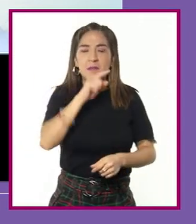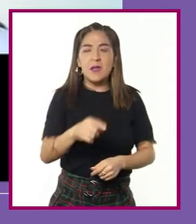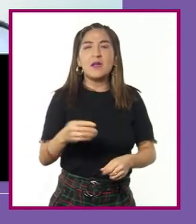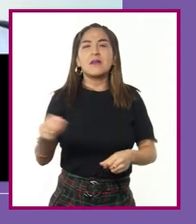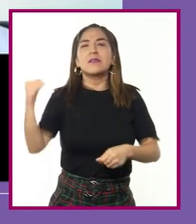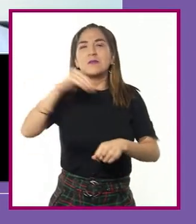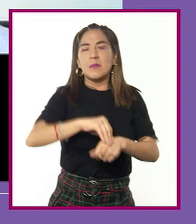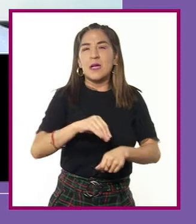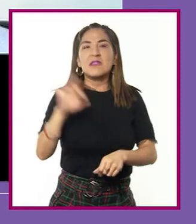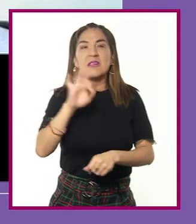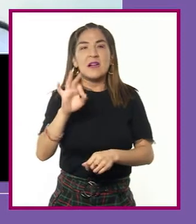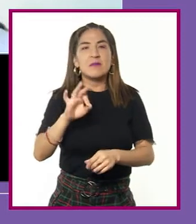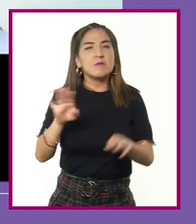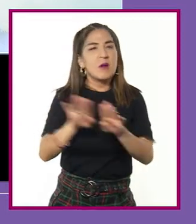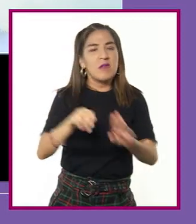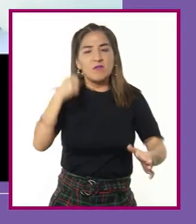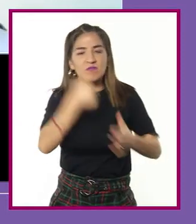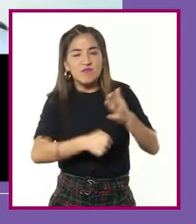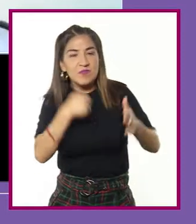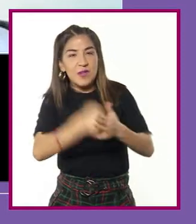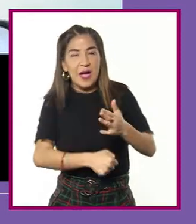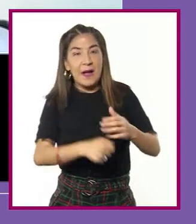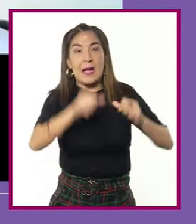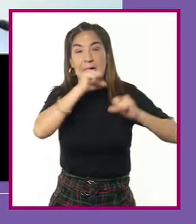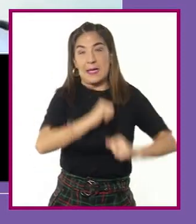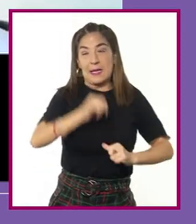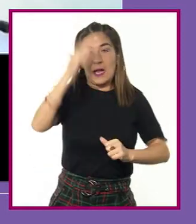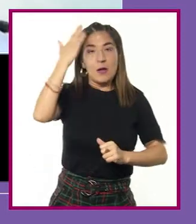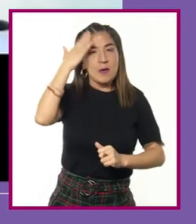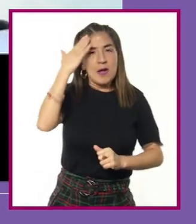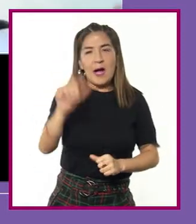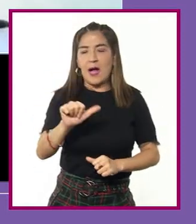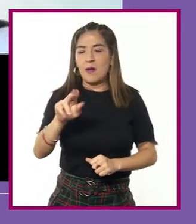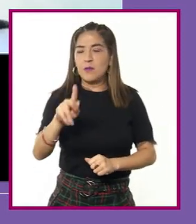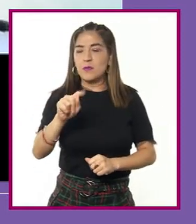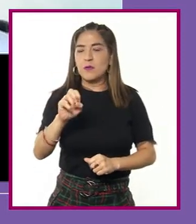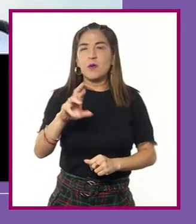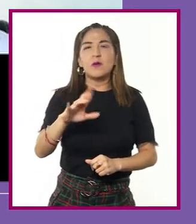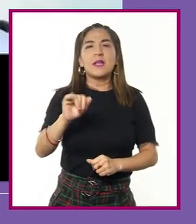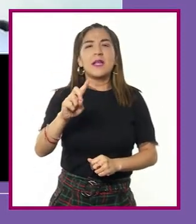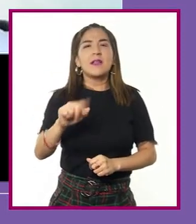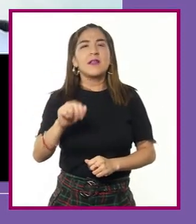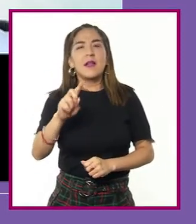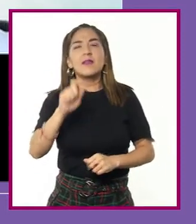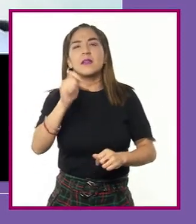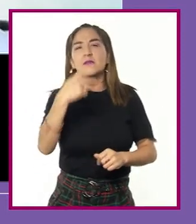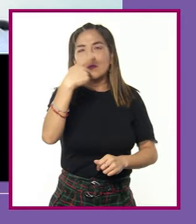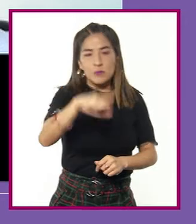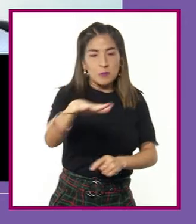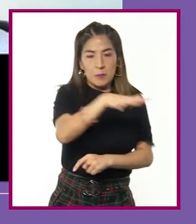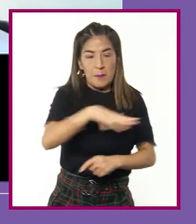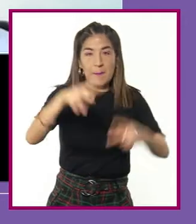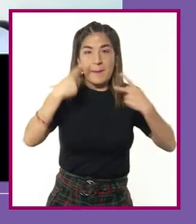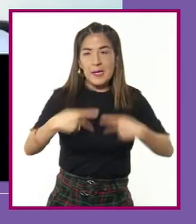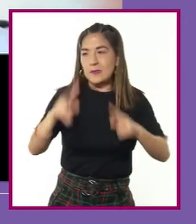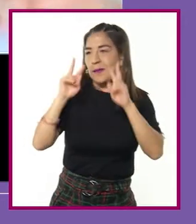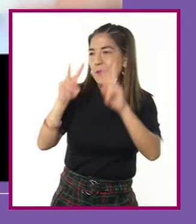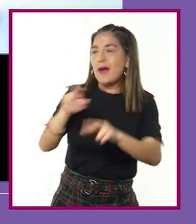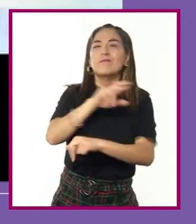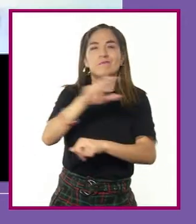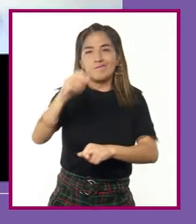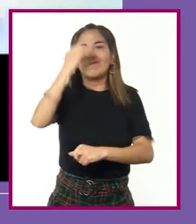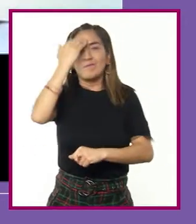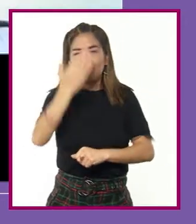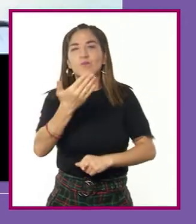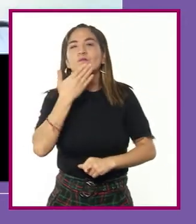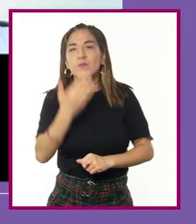hasta por la fuerza. Y en el caso de la autoridad, digámoslo así, tiene este reconocimiento por parte de la población y del grupo de que